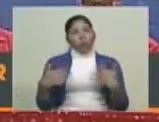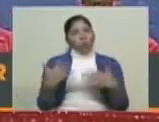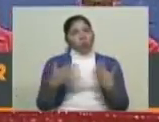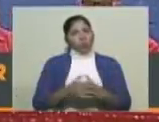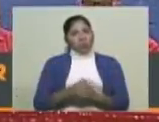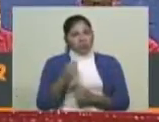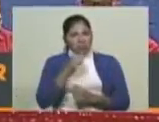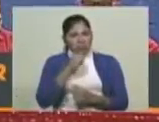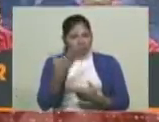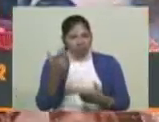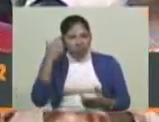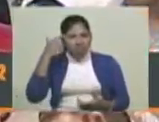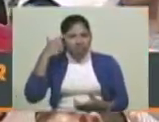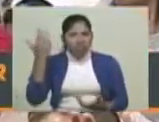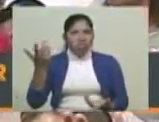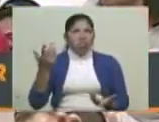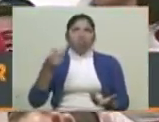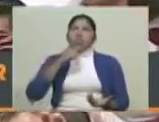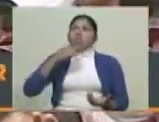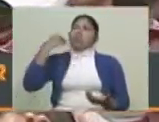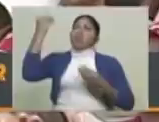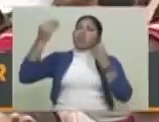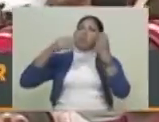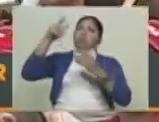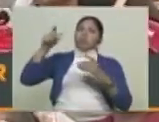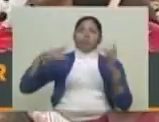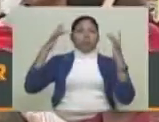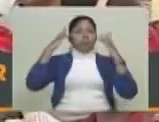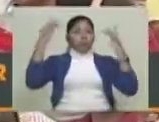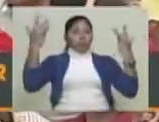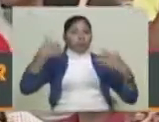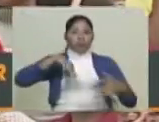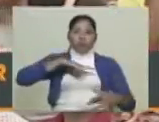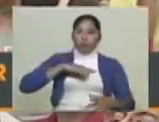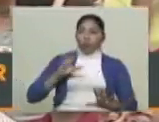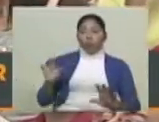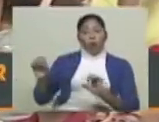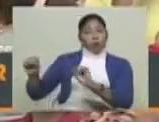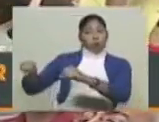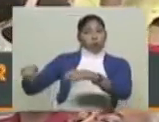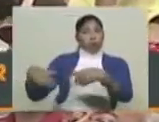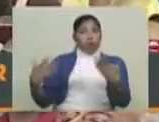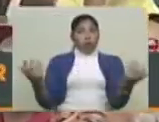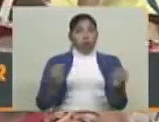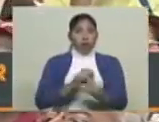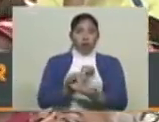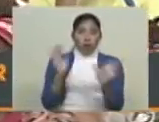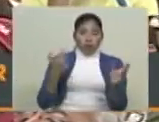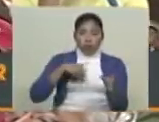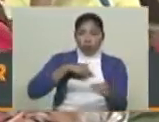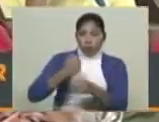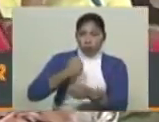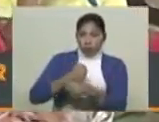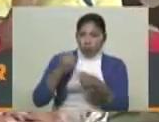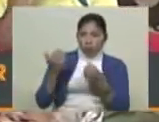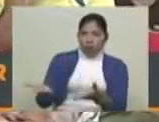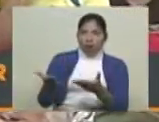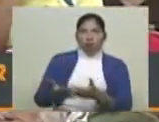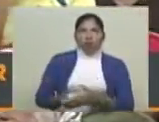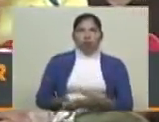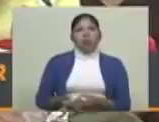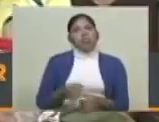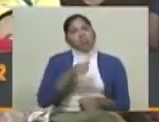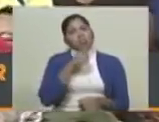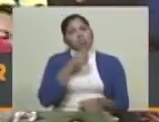¿Quién pensaba? ¿Cuál era el analista que decía? Nosotros sí lo pensábamos, porque estábamos trabajando para eso. Pero ¿quién era el